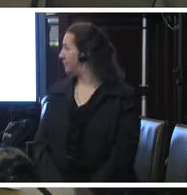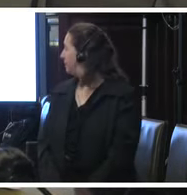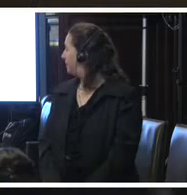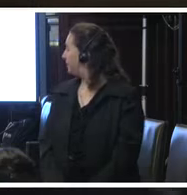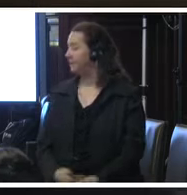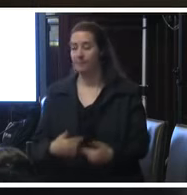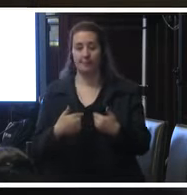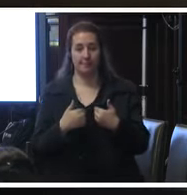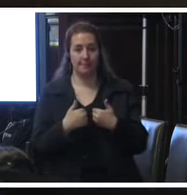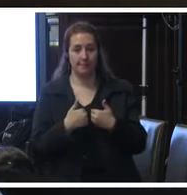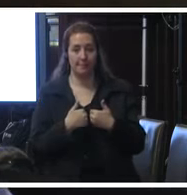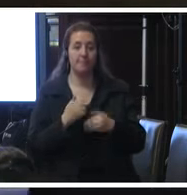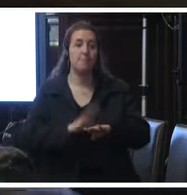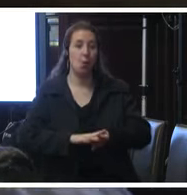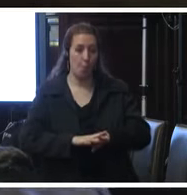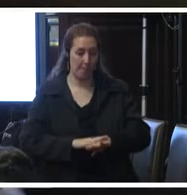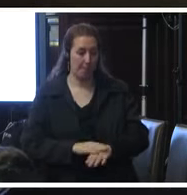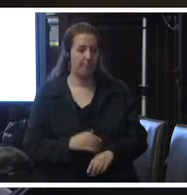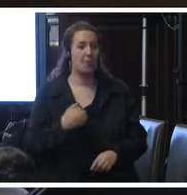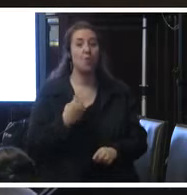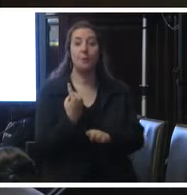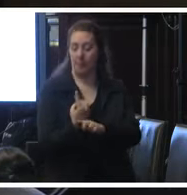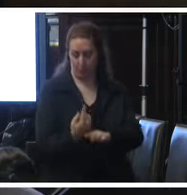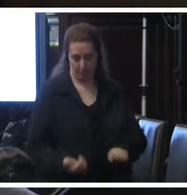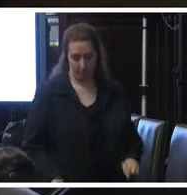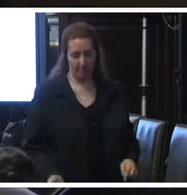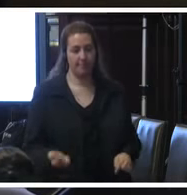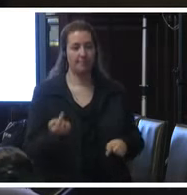Me first. Yo primera.